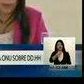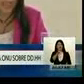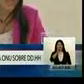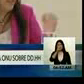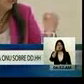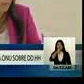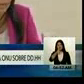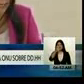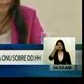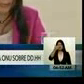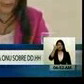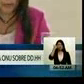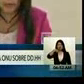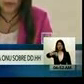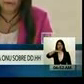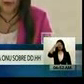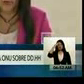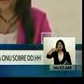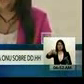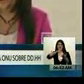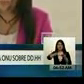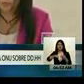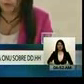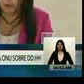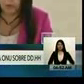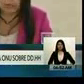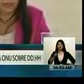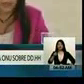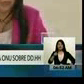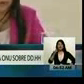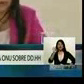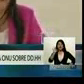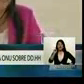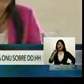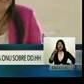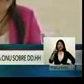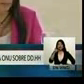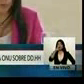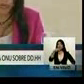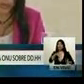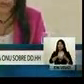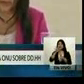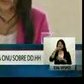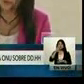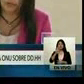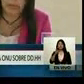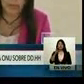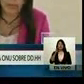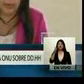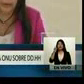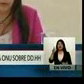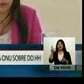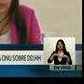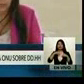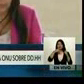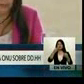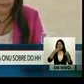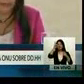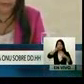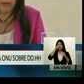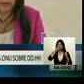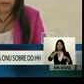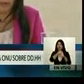analfabetismo en el año 2015 la FAO reconoció por segunda vez los avances de Venezuela en la radicación del hambre y la